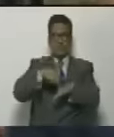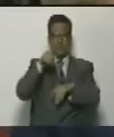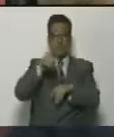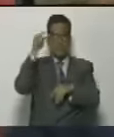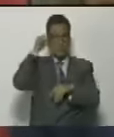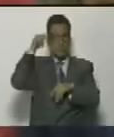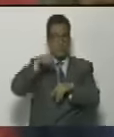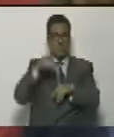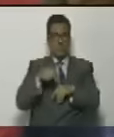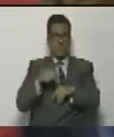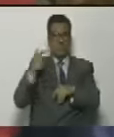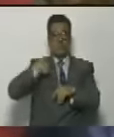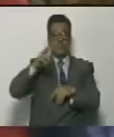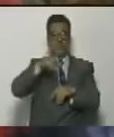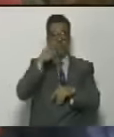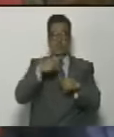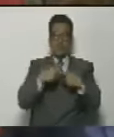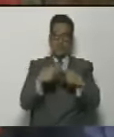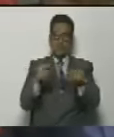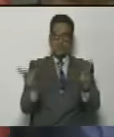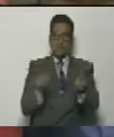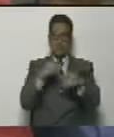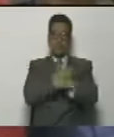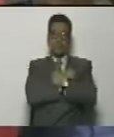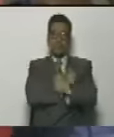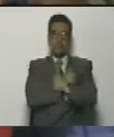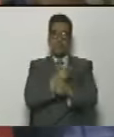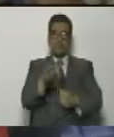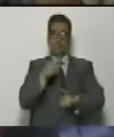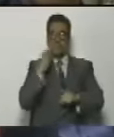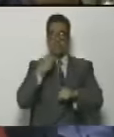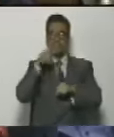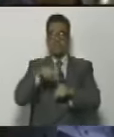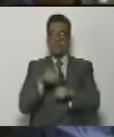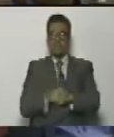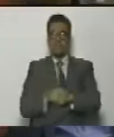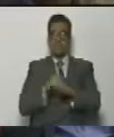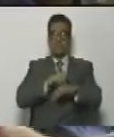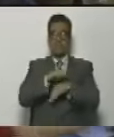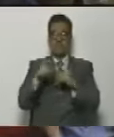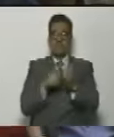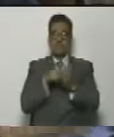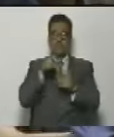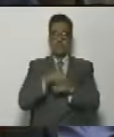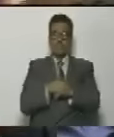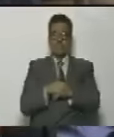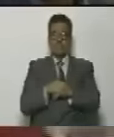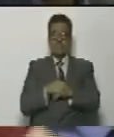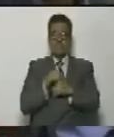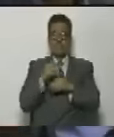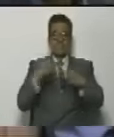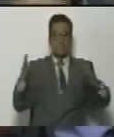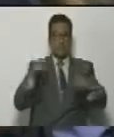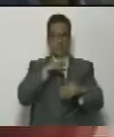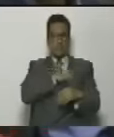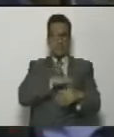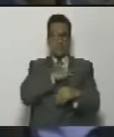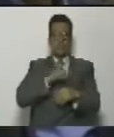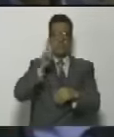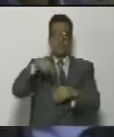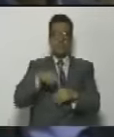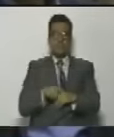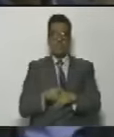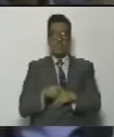hoy tengamos una política pública que abrace a la juventud en pleno. Esta gran misión,